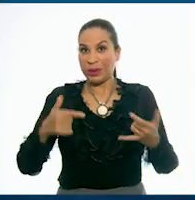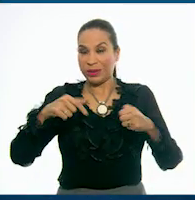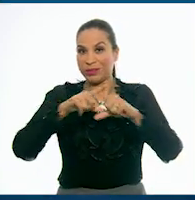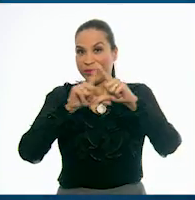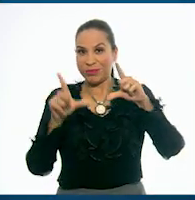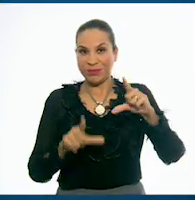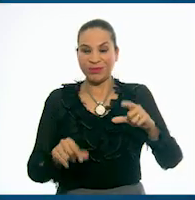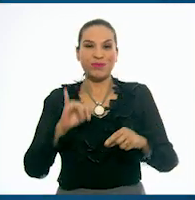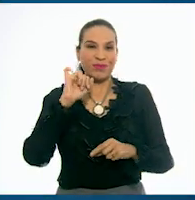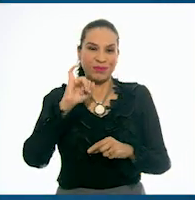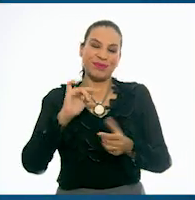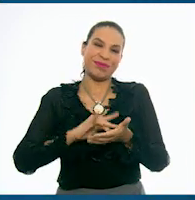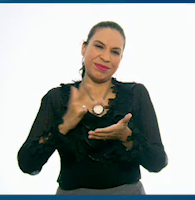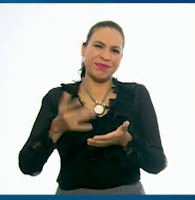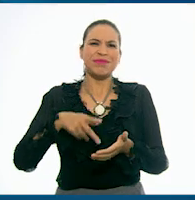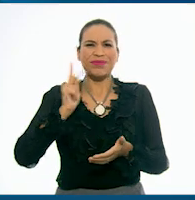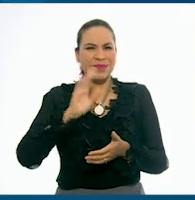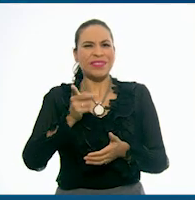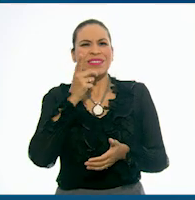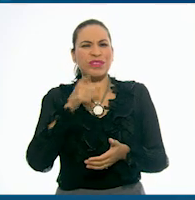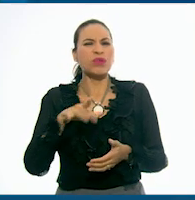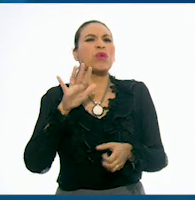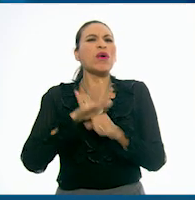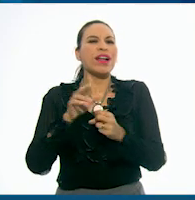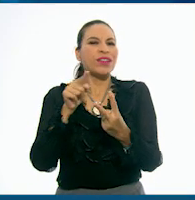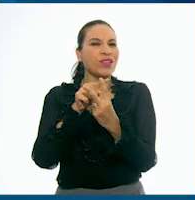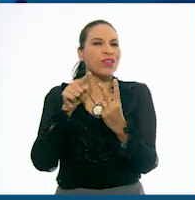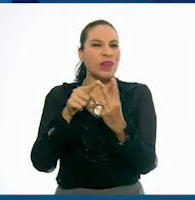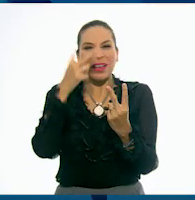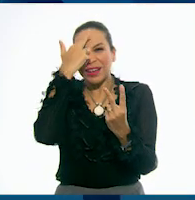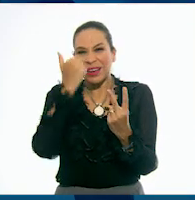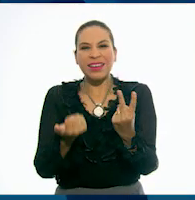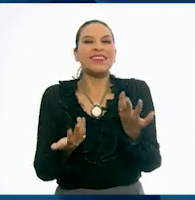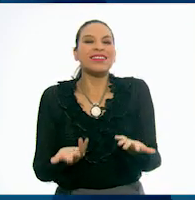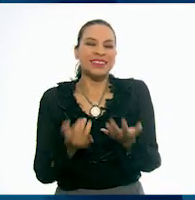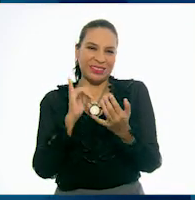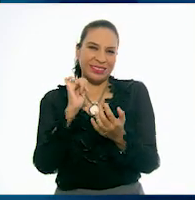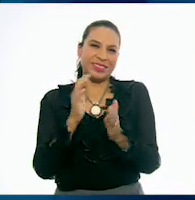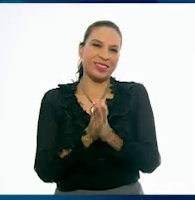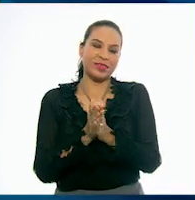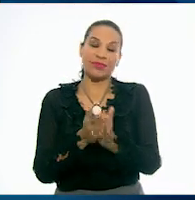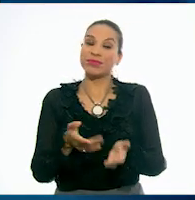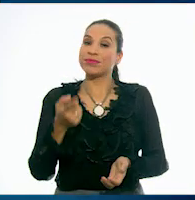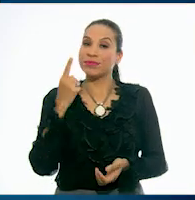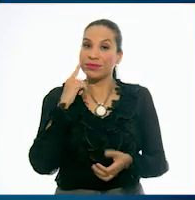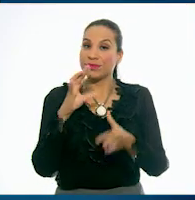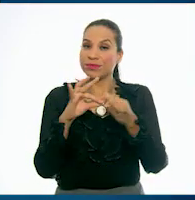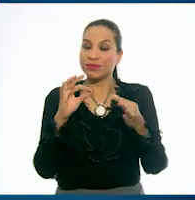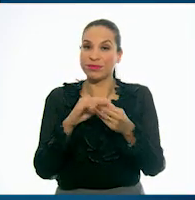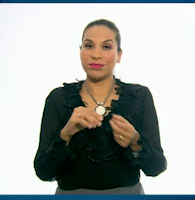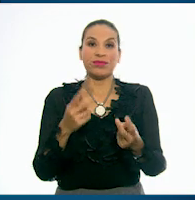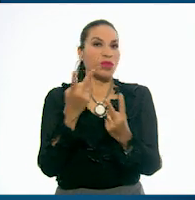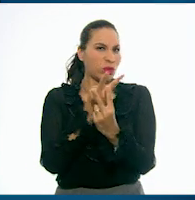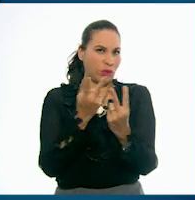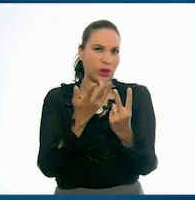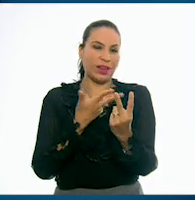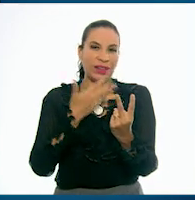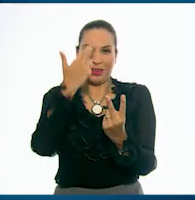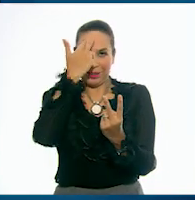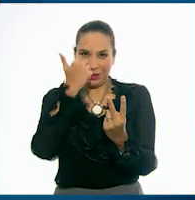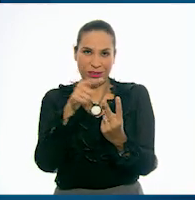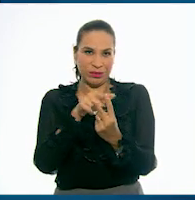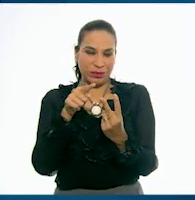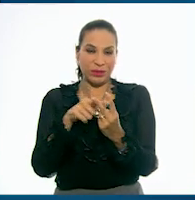país. Sí, gracias, pero ya díganos quién tiene la razón. ¡Sí! Bueno, pues en cierto modo los dos tienen